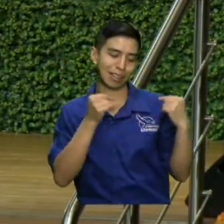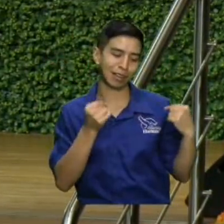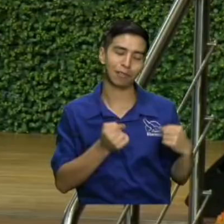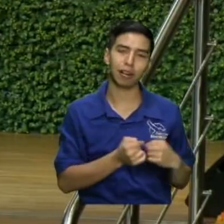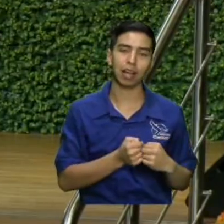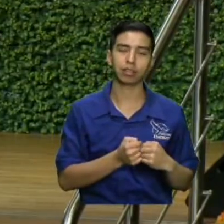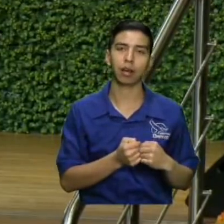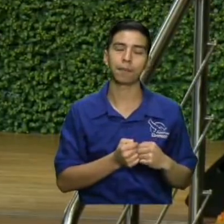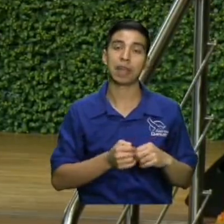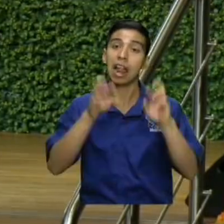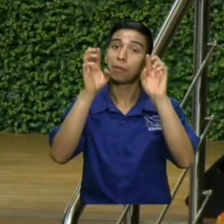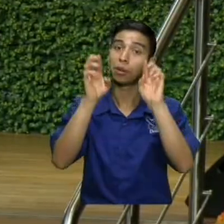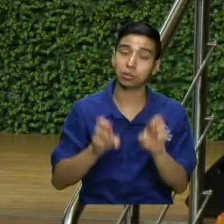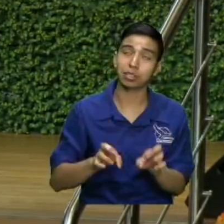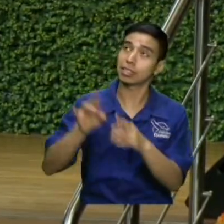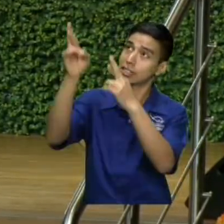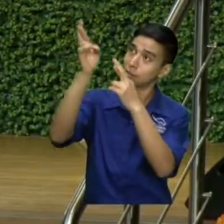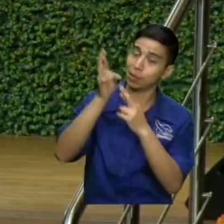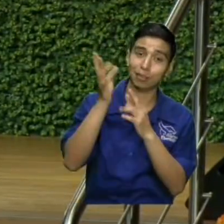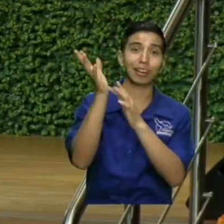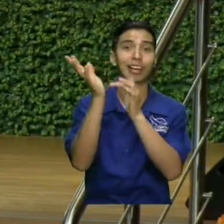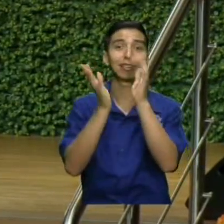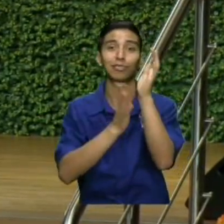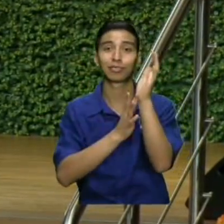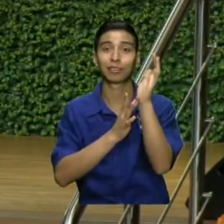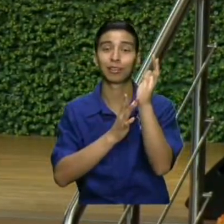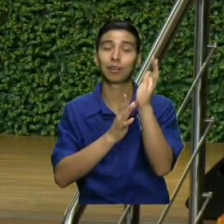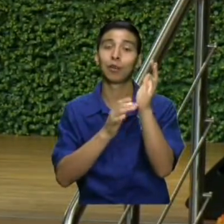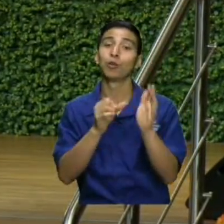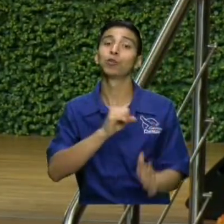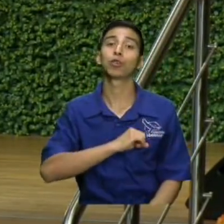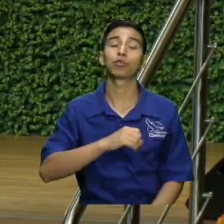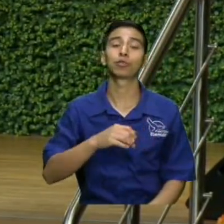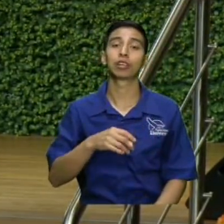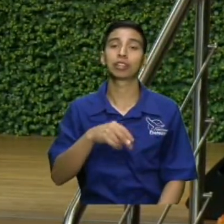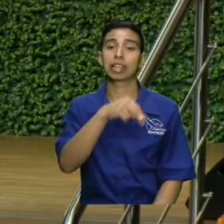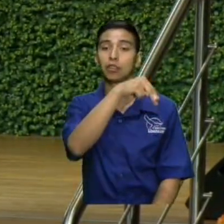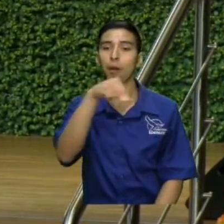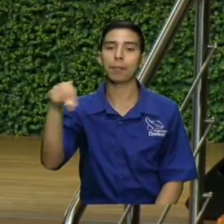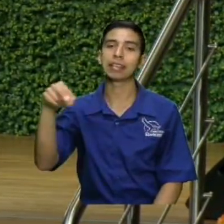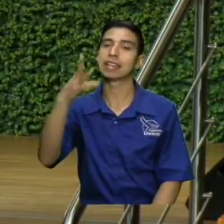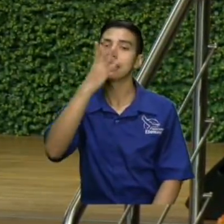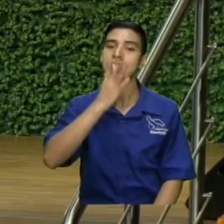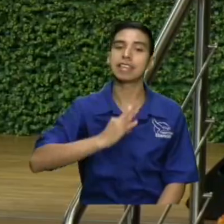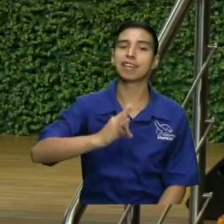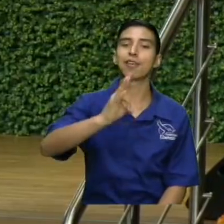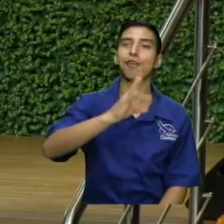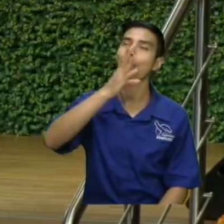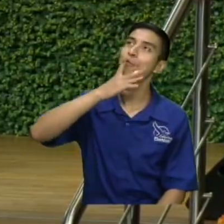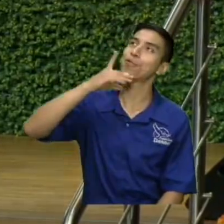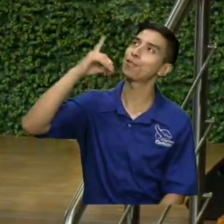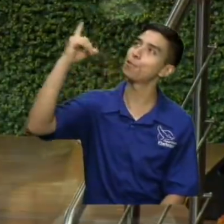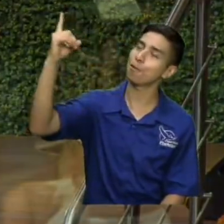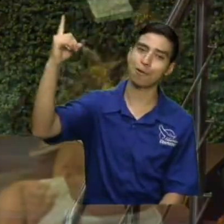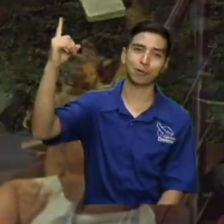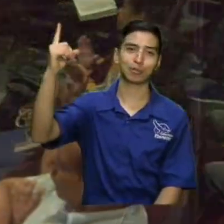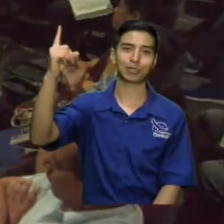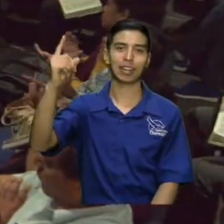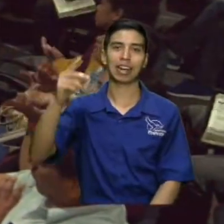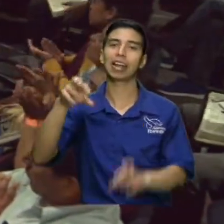le recibieron, denle un aplauso bien fuerte al Rey. Y a los que le